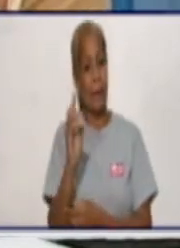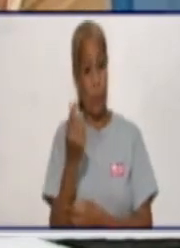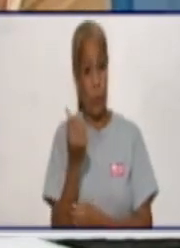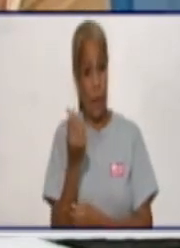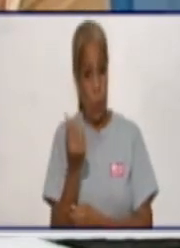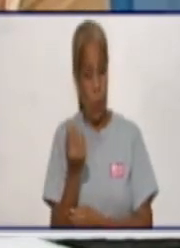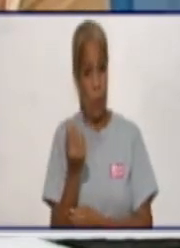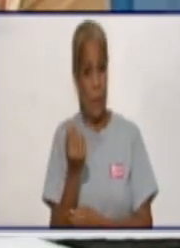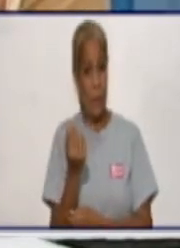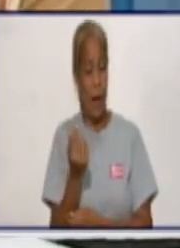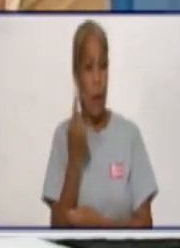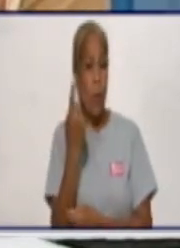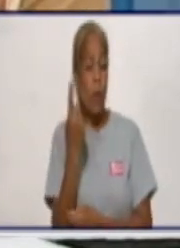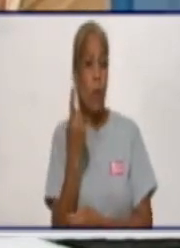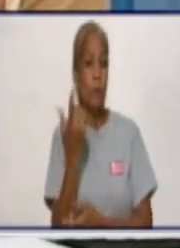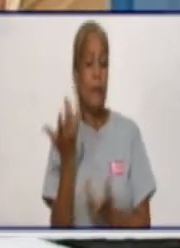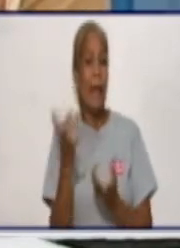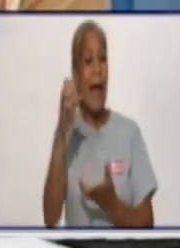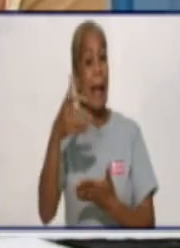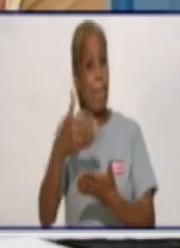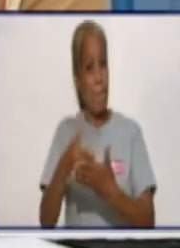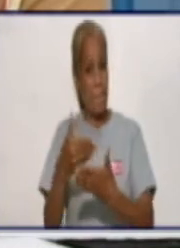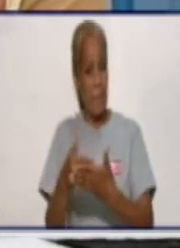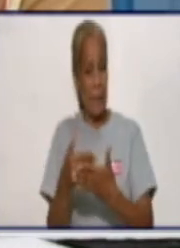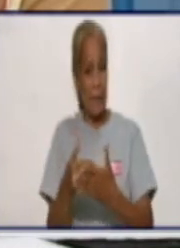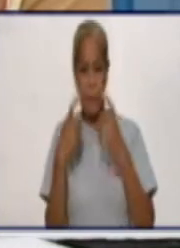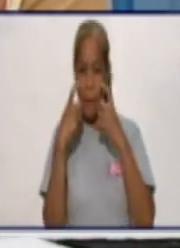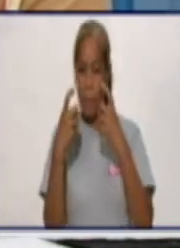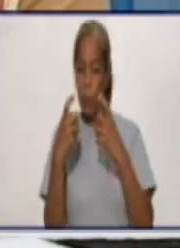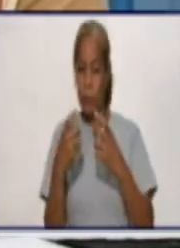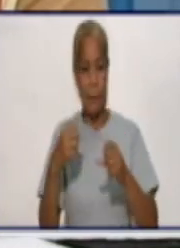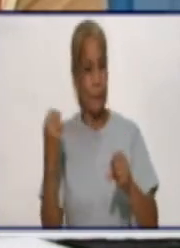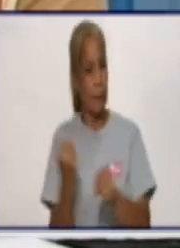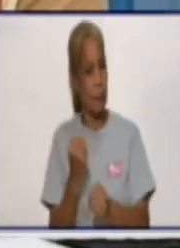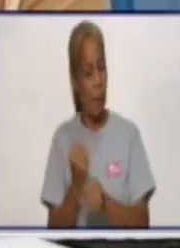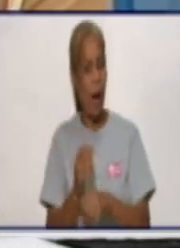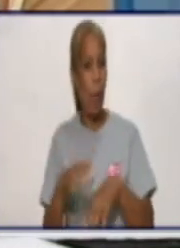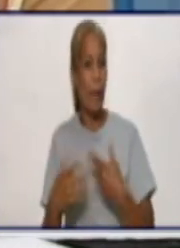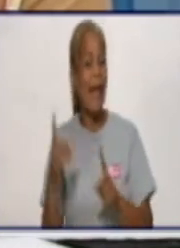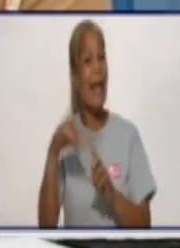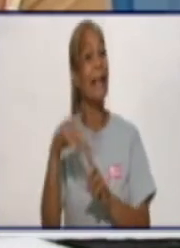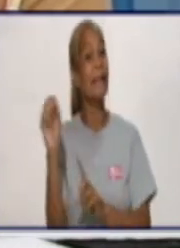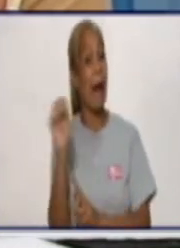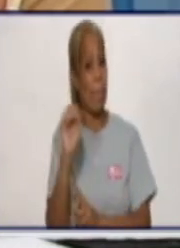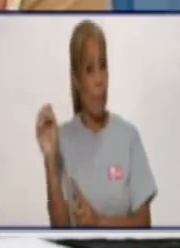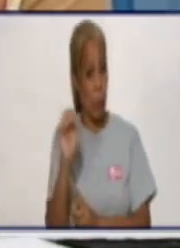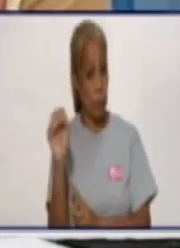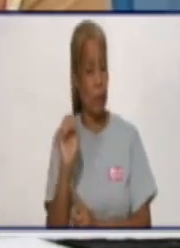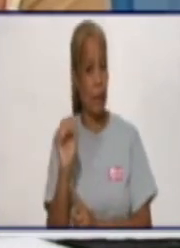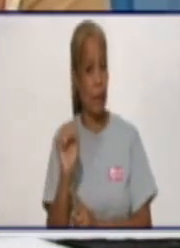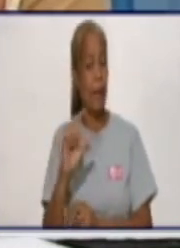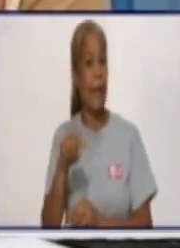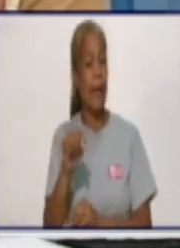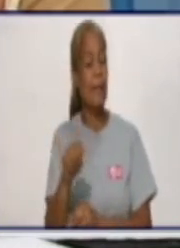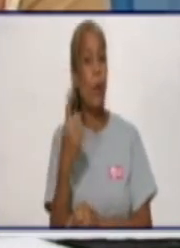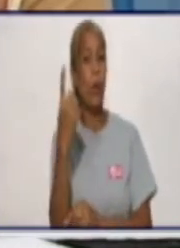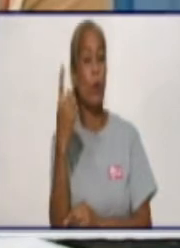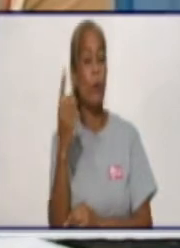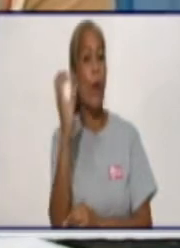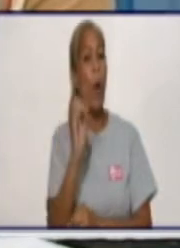importantísimo durante el enfrentamiento a lakovic 19 ha sido el transporte pero es también de los sectores que comienzan